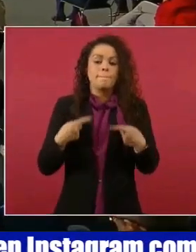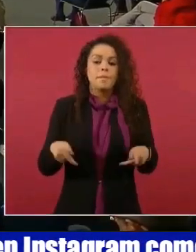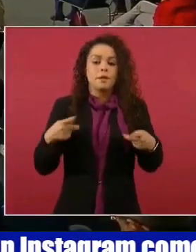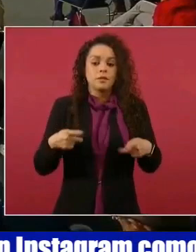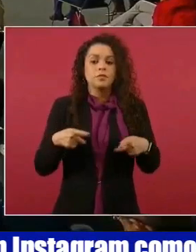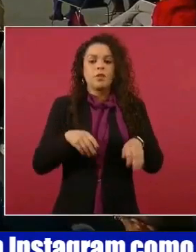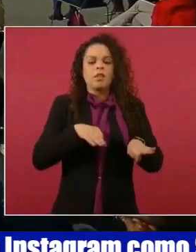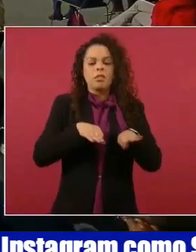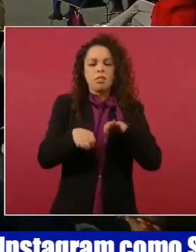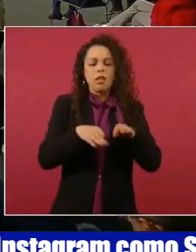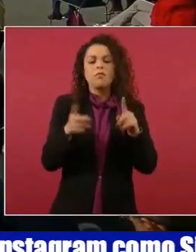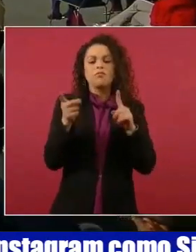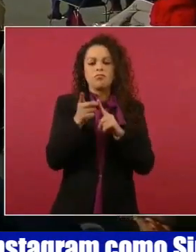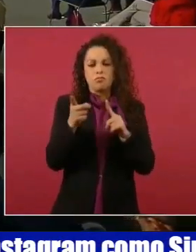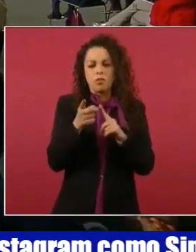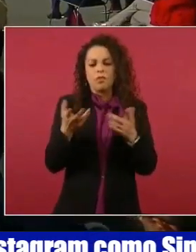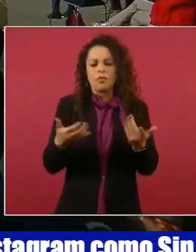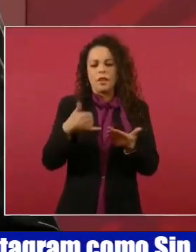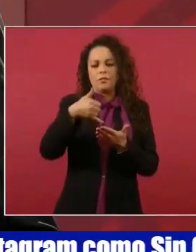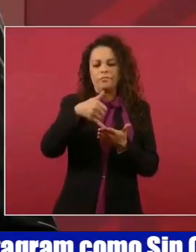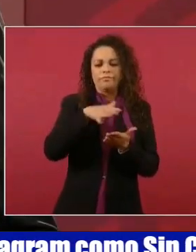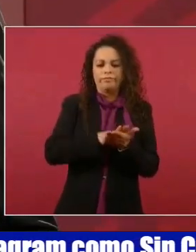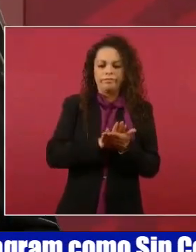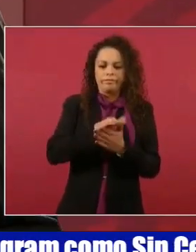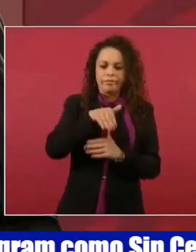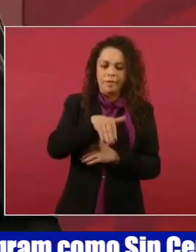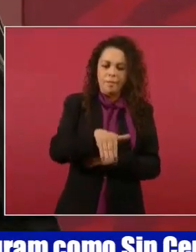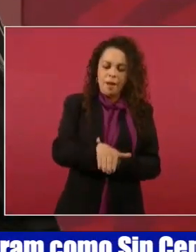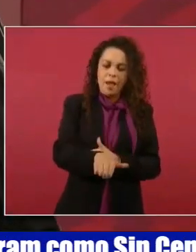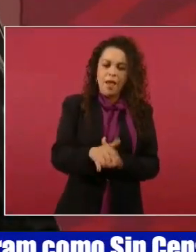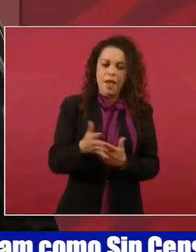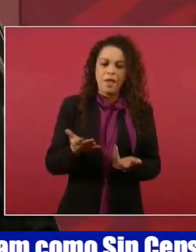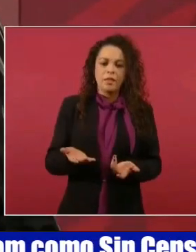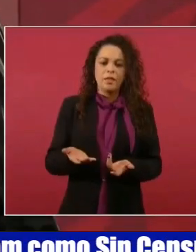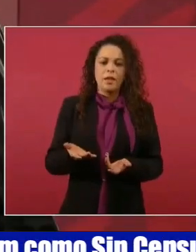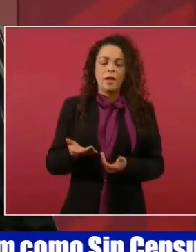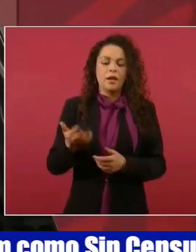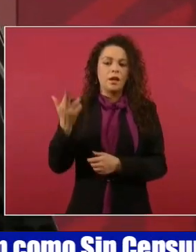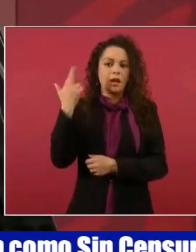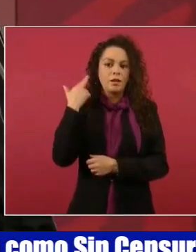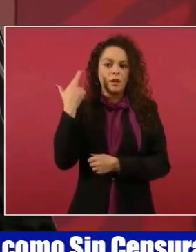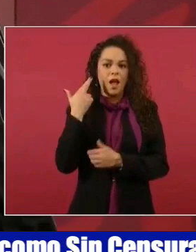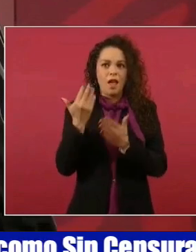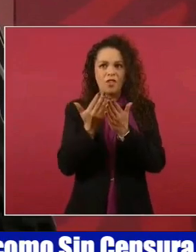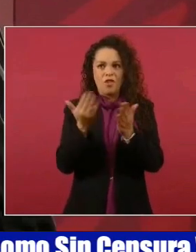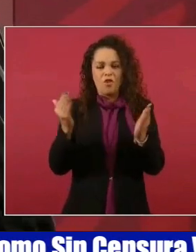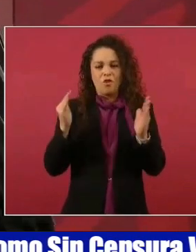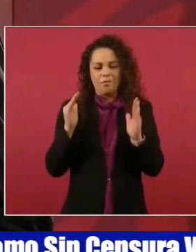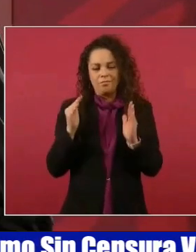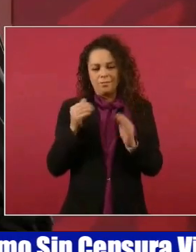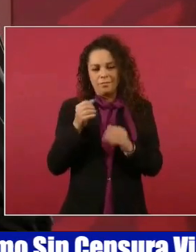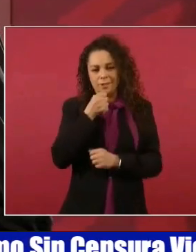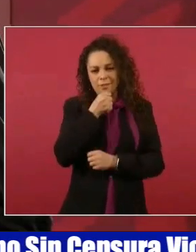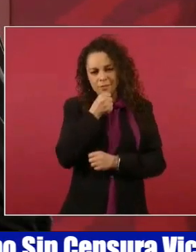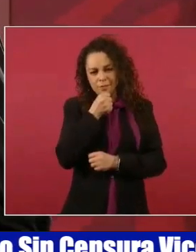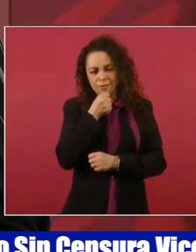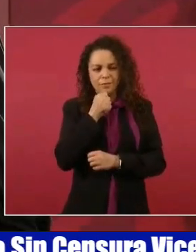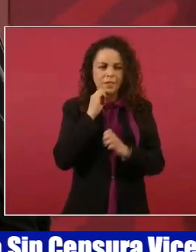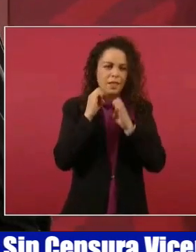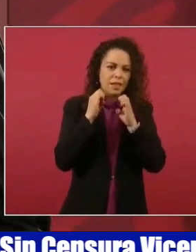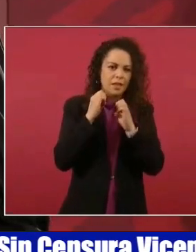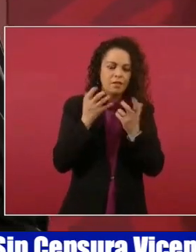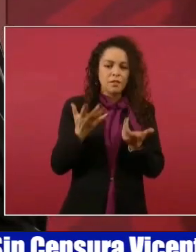hacer la vida pública cada vez más pública, no ocultar nada. Y que en ese caso la gran nota fue que estaba enfermo, algo que todos lo